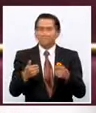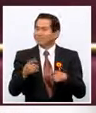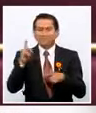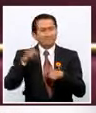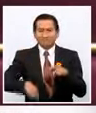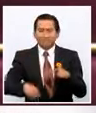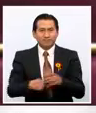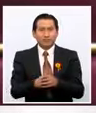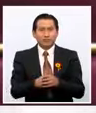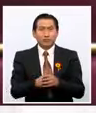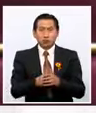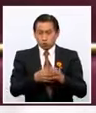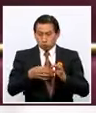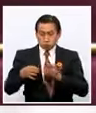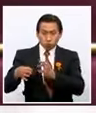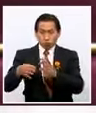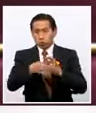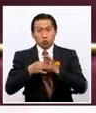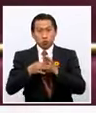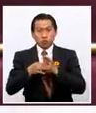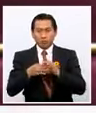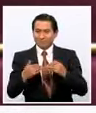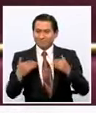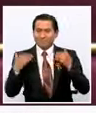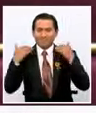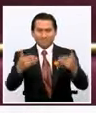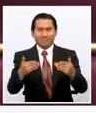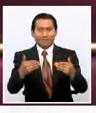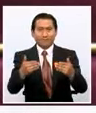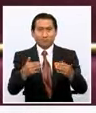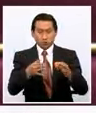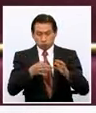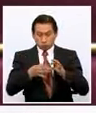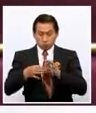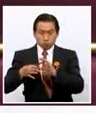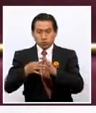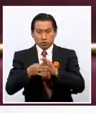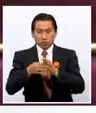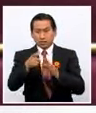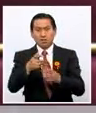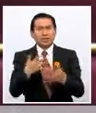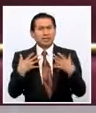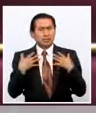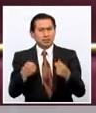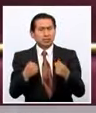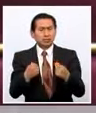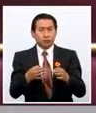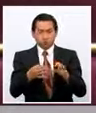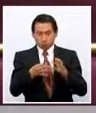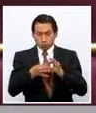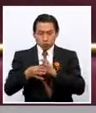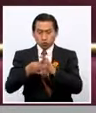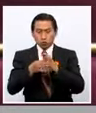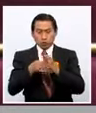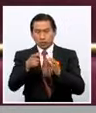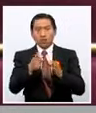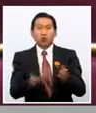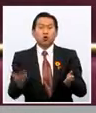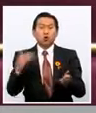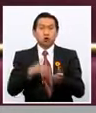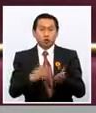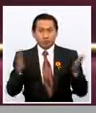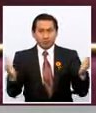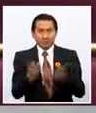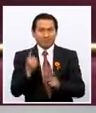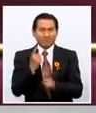para salir adelante unidad frente a la salud unidad para la reactivación